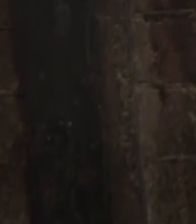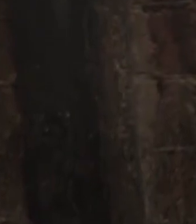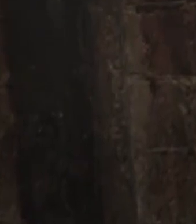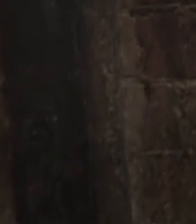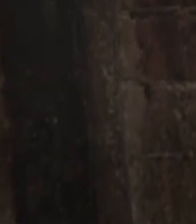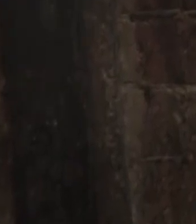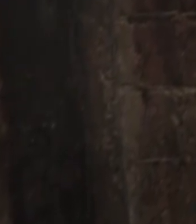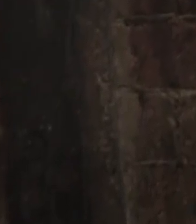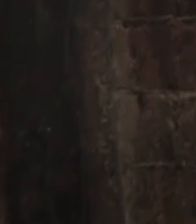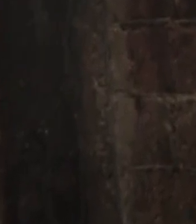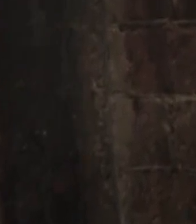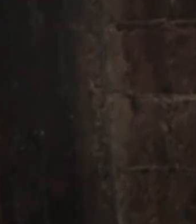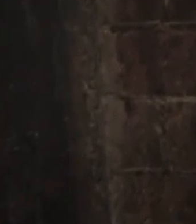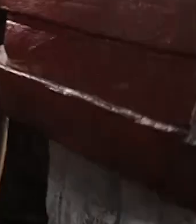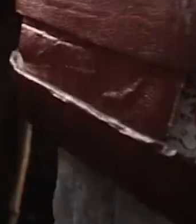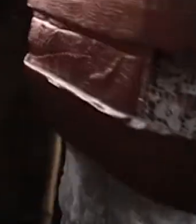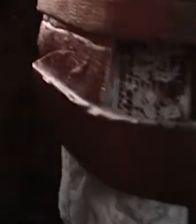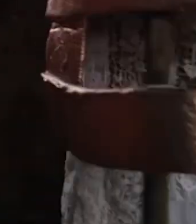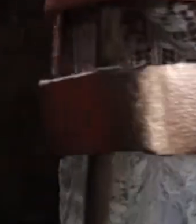como le